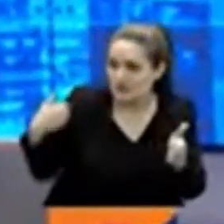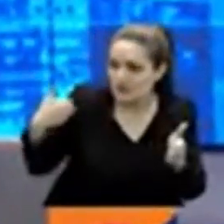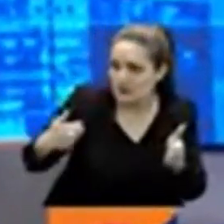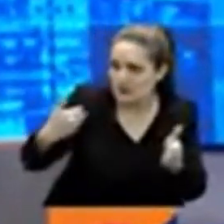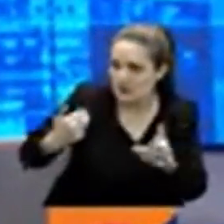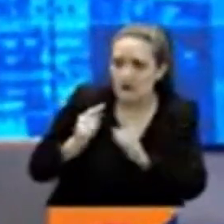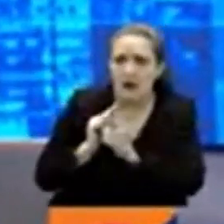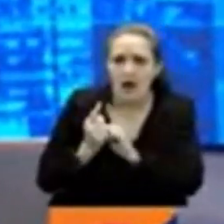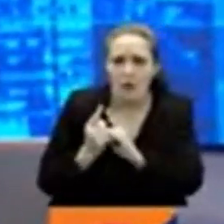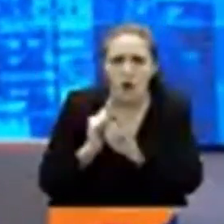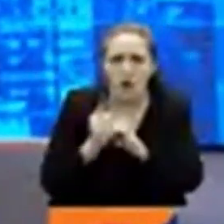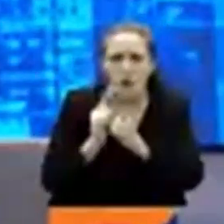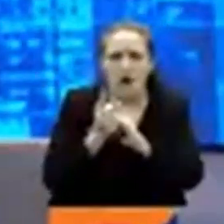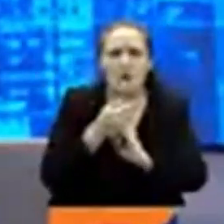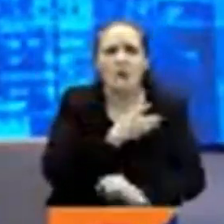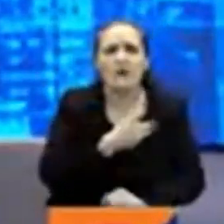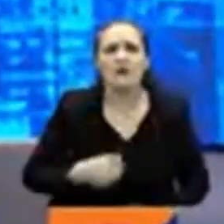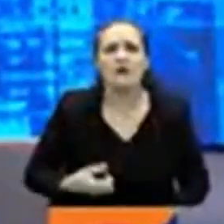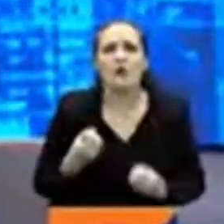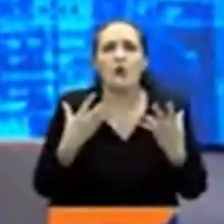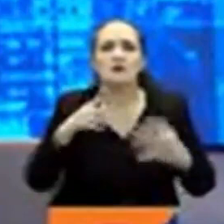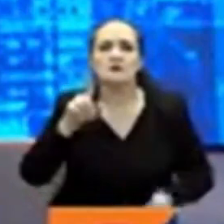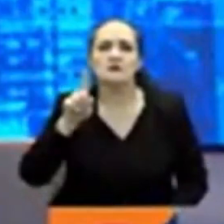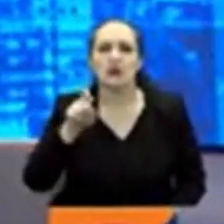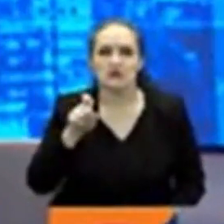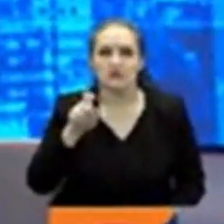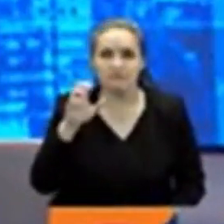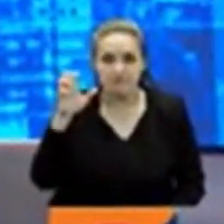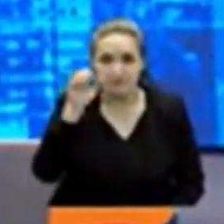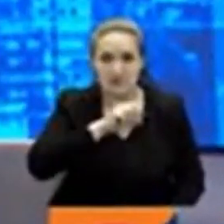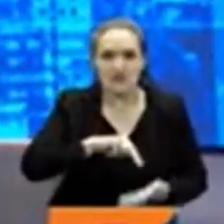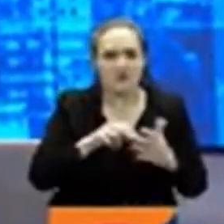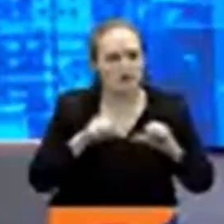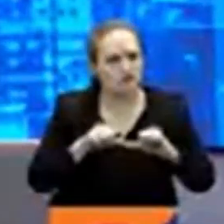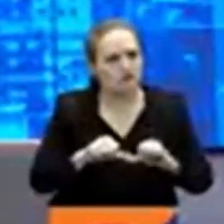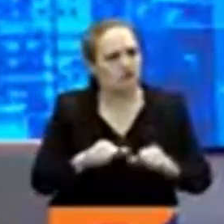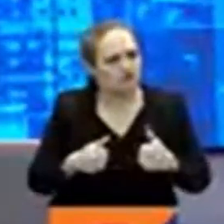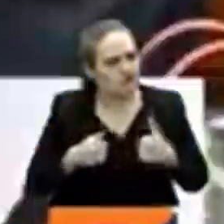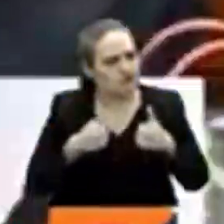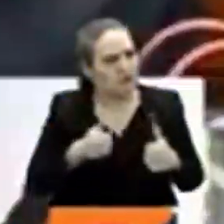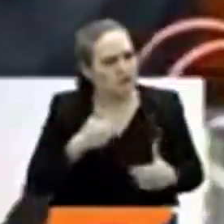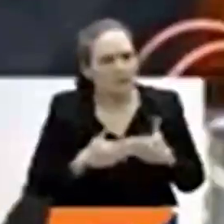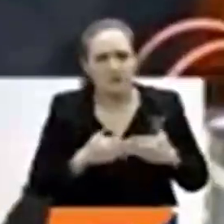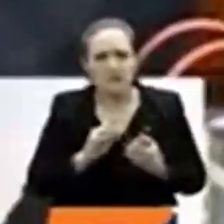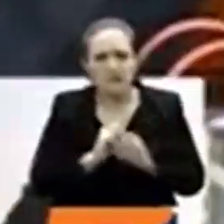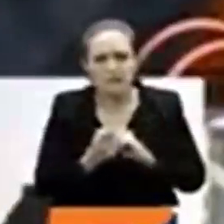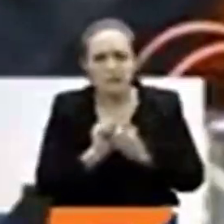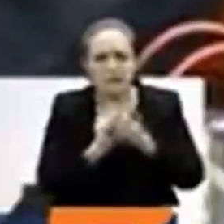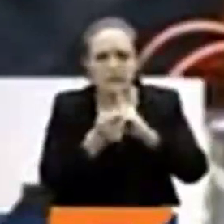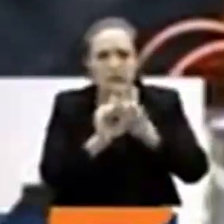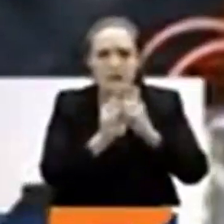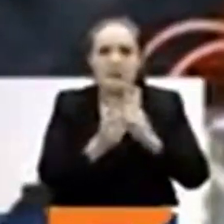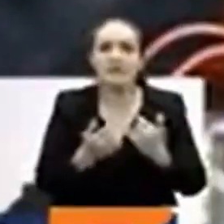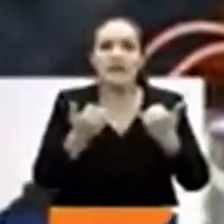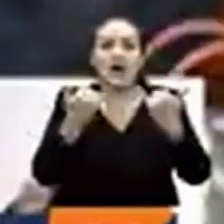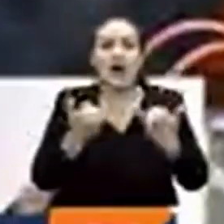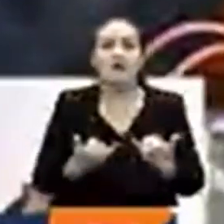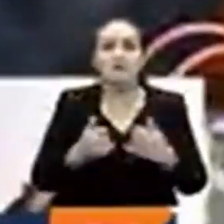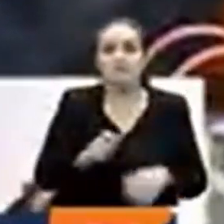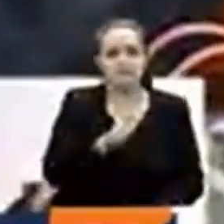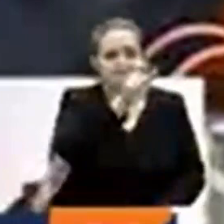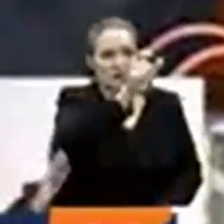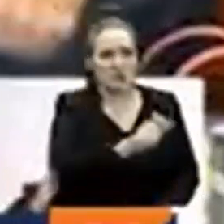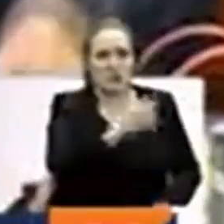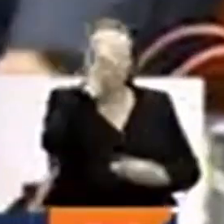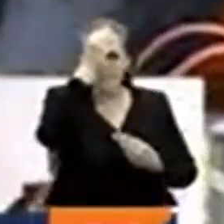presidentes, número que demuestra la inestabilidad que reina en esa nación. Gracias a la moción de vacancia por incapacidad